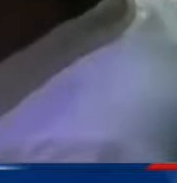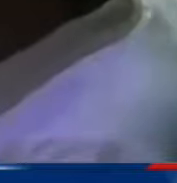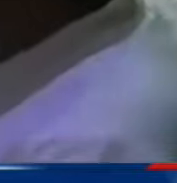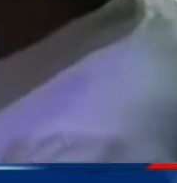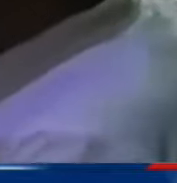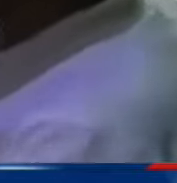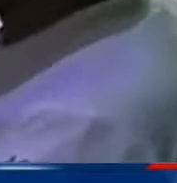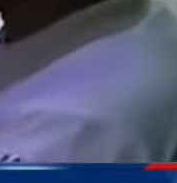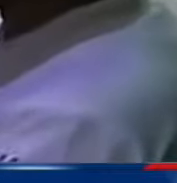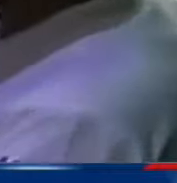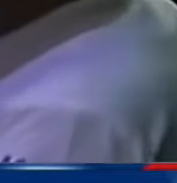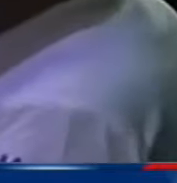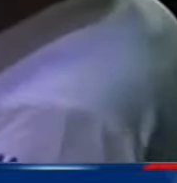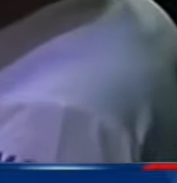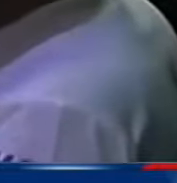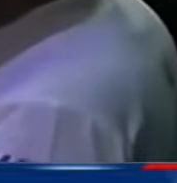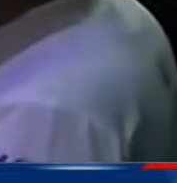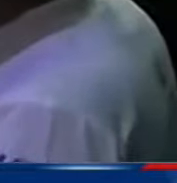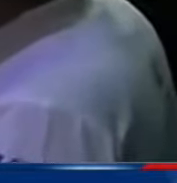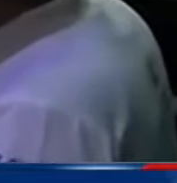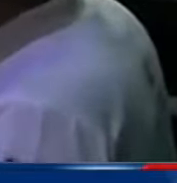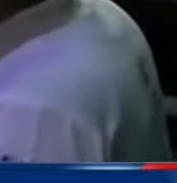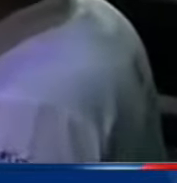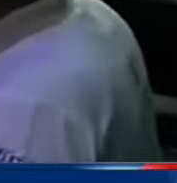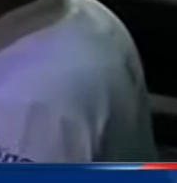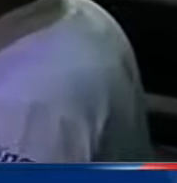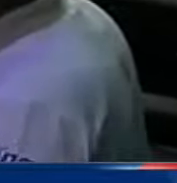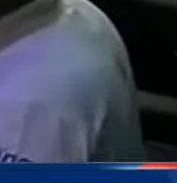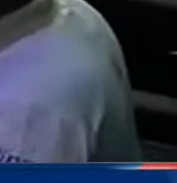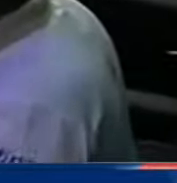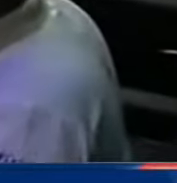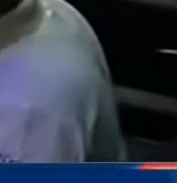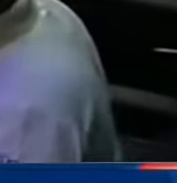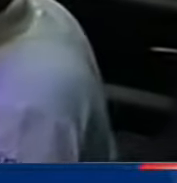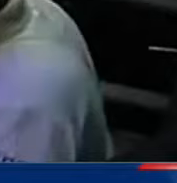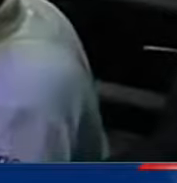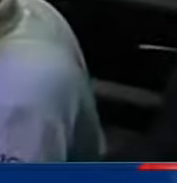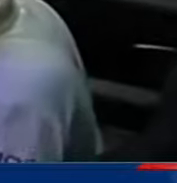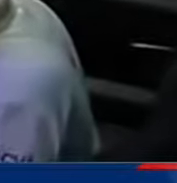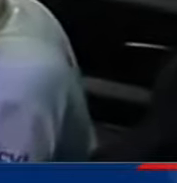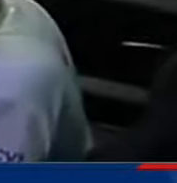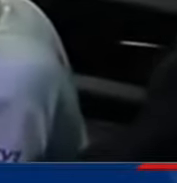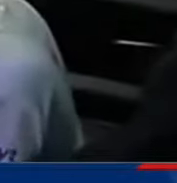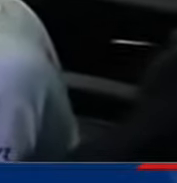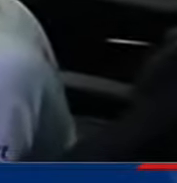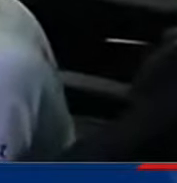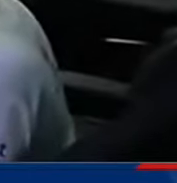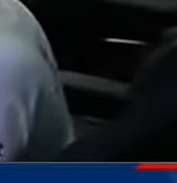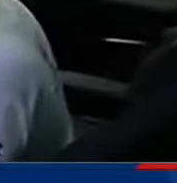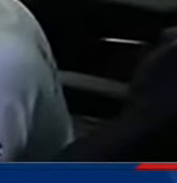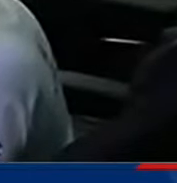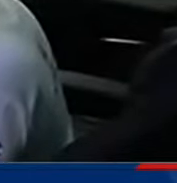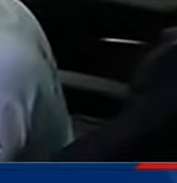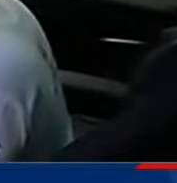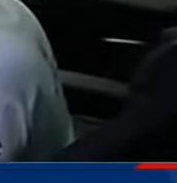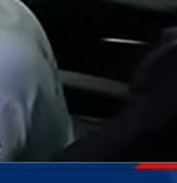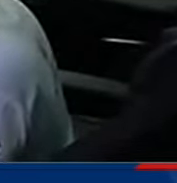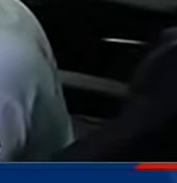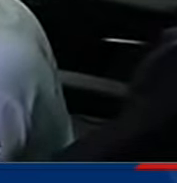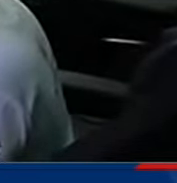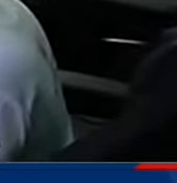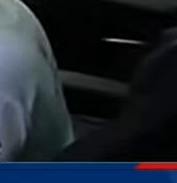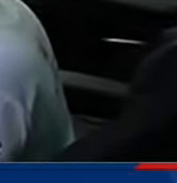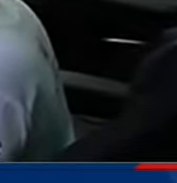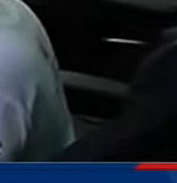de 1.700 referencia bibliomeriográfica y que debe ser, a nuestra manera de ver